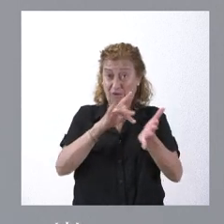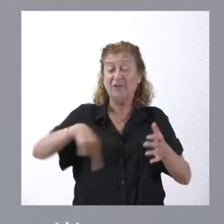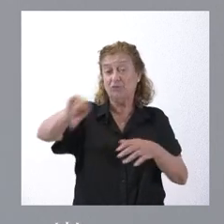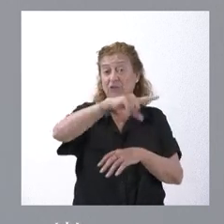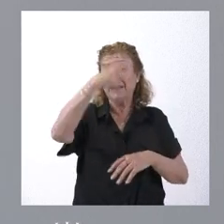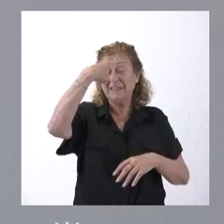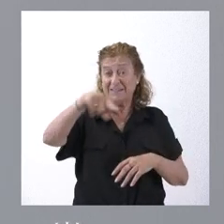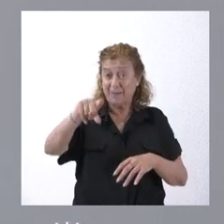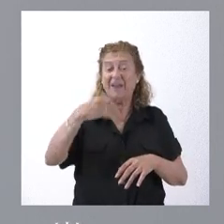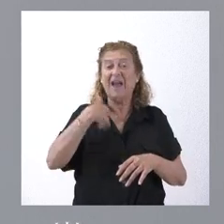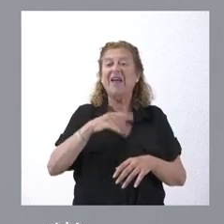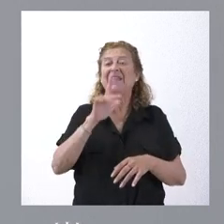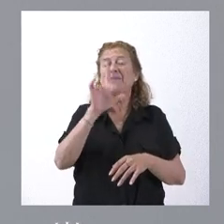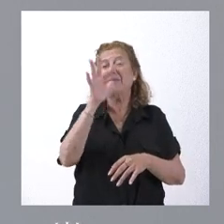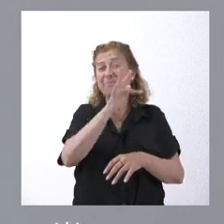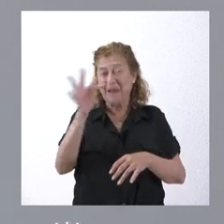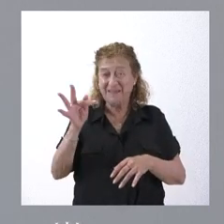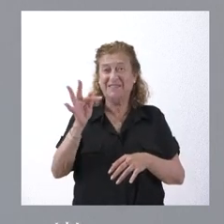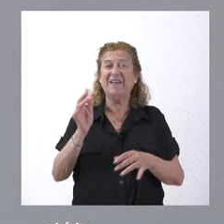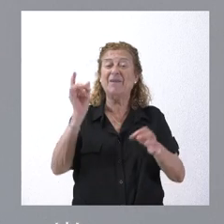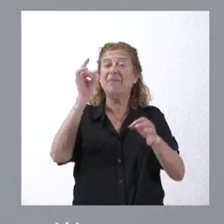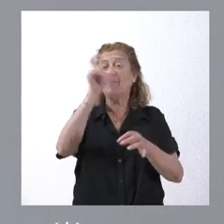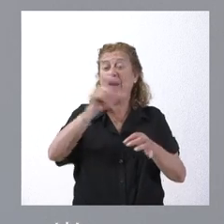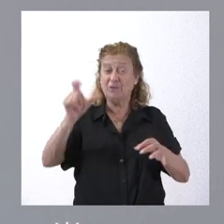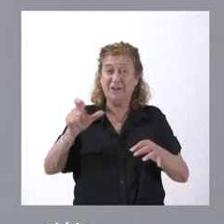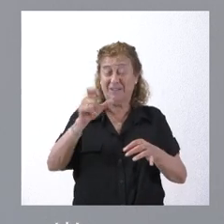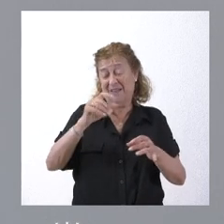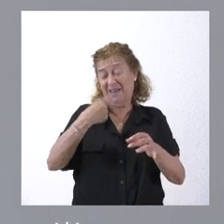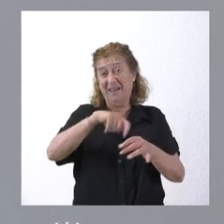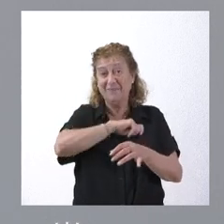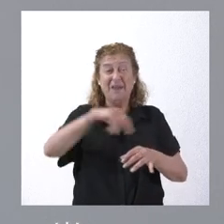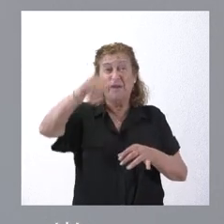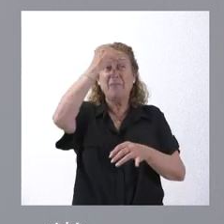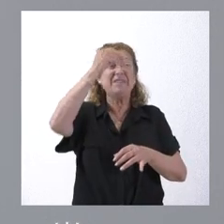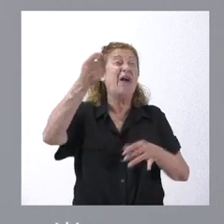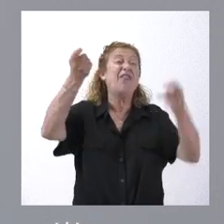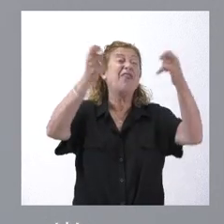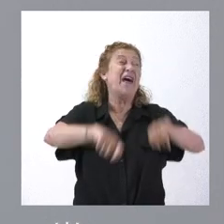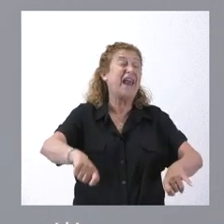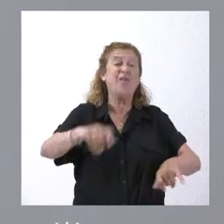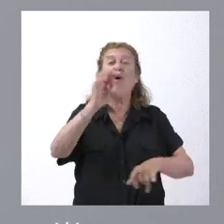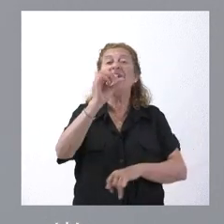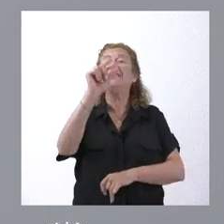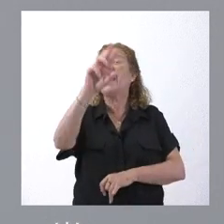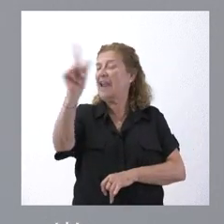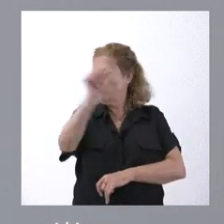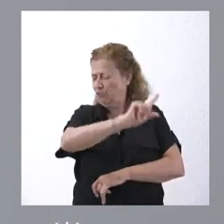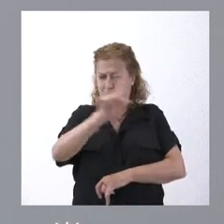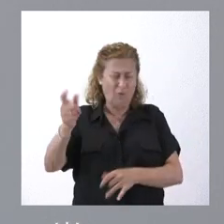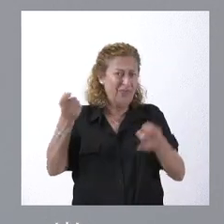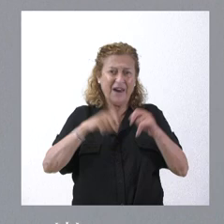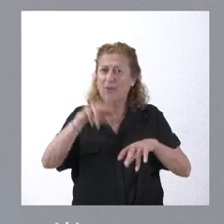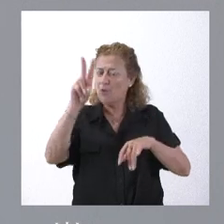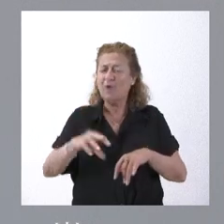ha habido incluso miembros del Gobierno de España que han llegado a hablar de que se había cerrado el SERLA. El SERLA no se ha cerrado en ningún momento, el SERLA ha